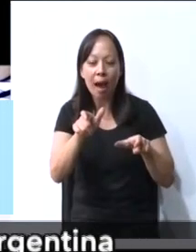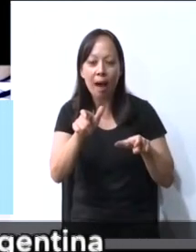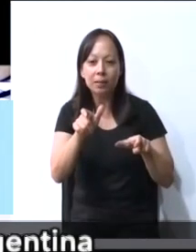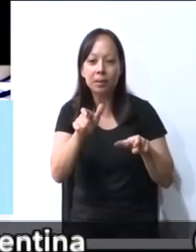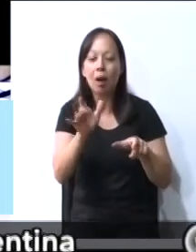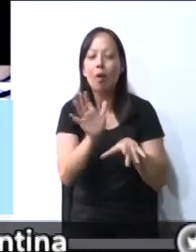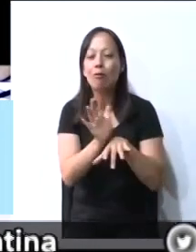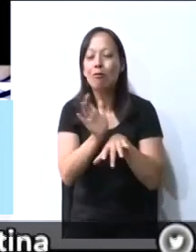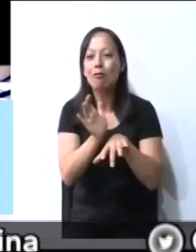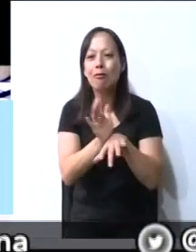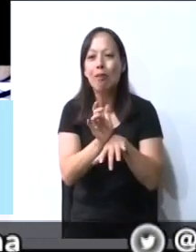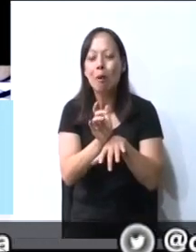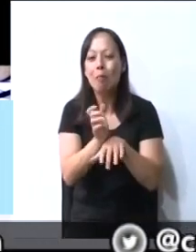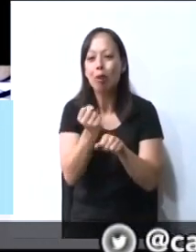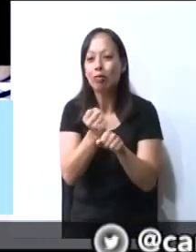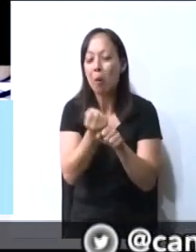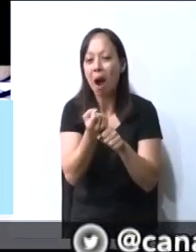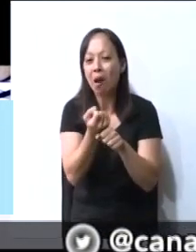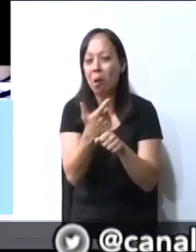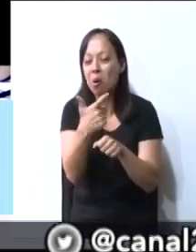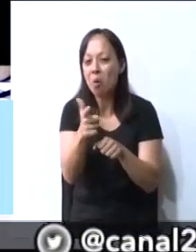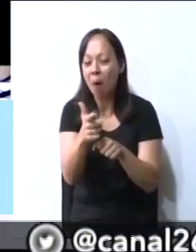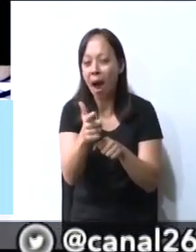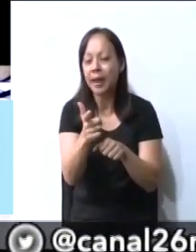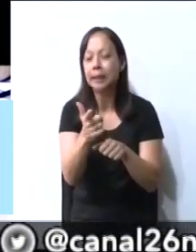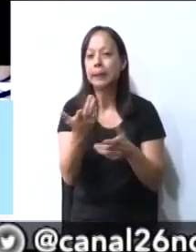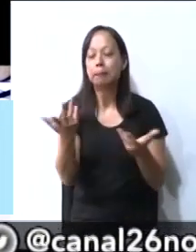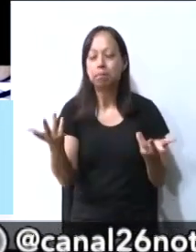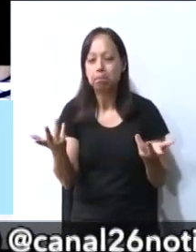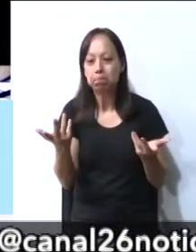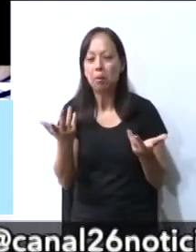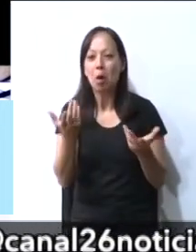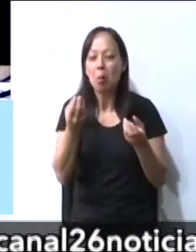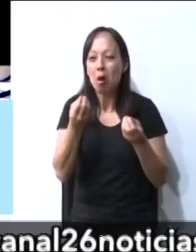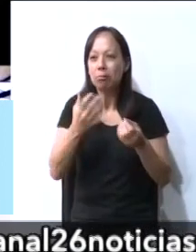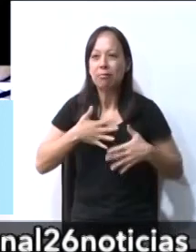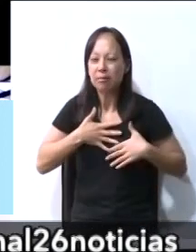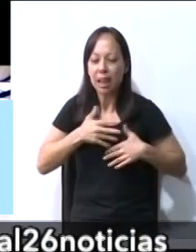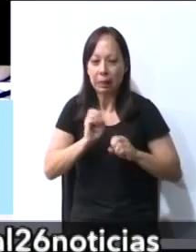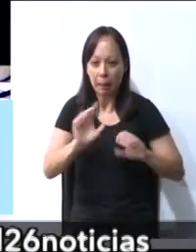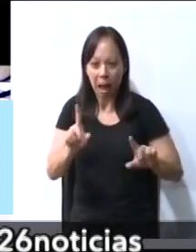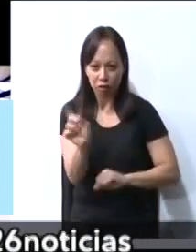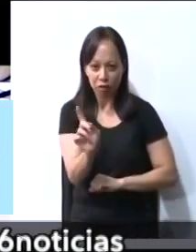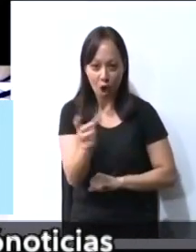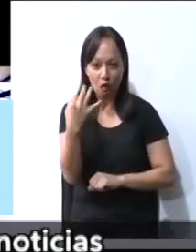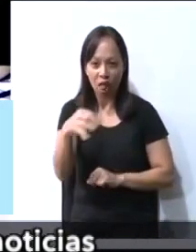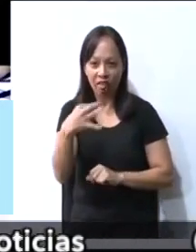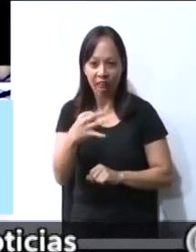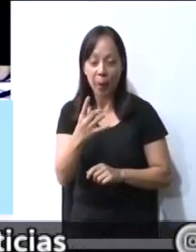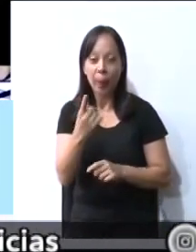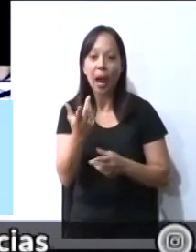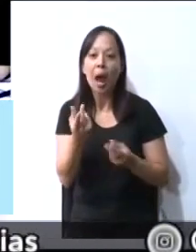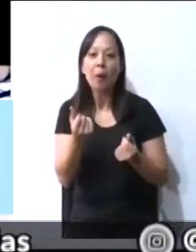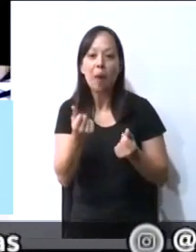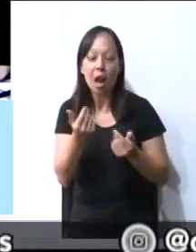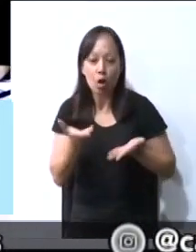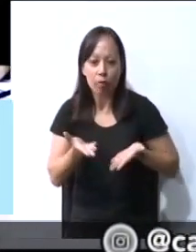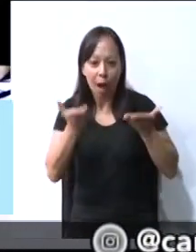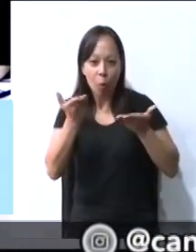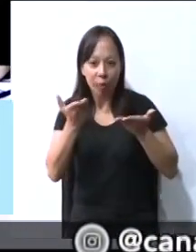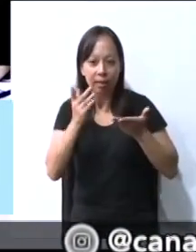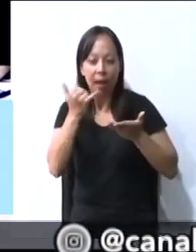tierra, para que no dé lo mismo esforzarse que no hacerlo, para conectar el talento con más